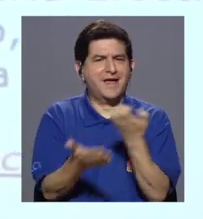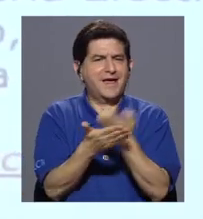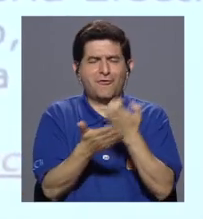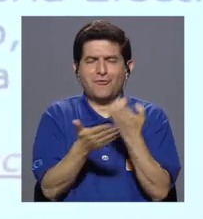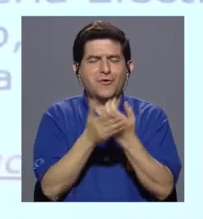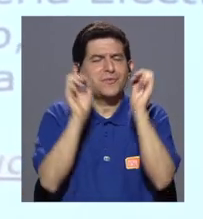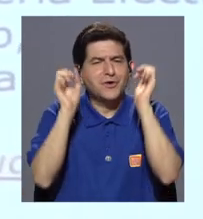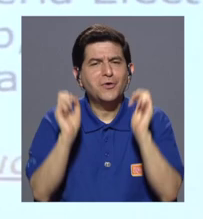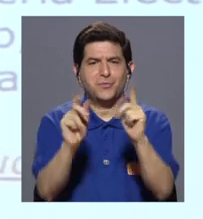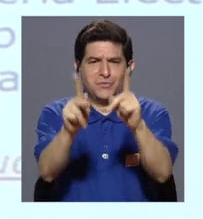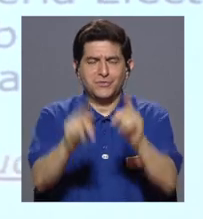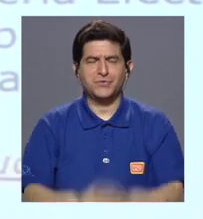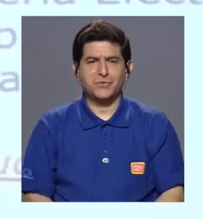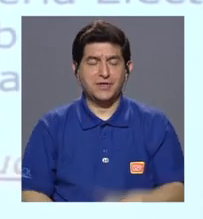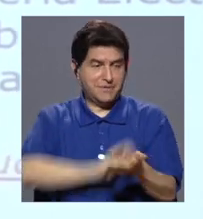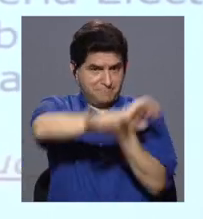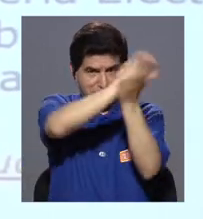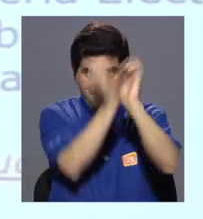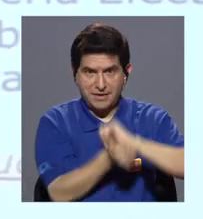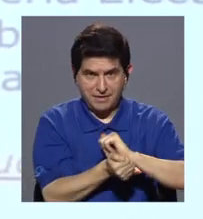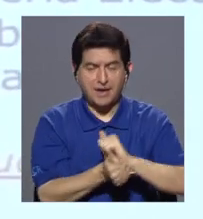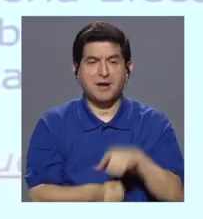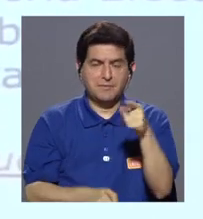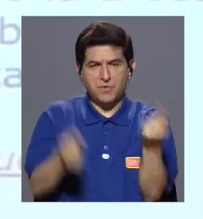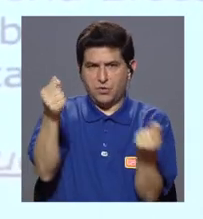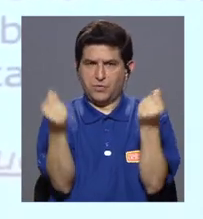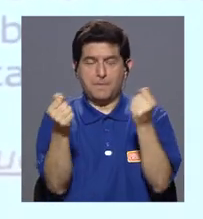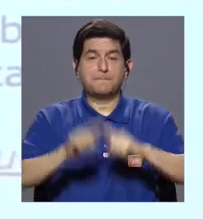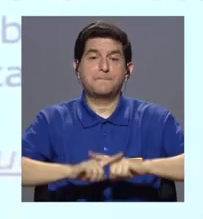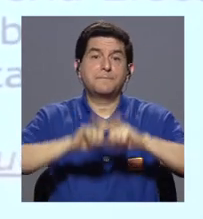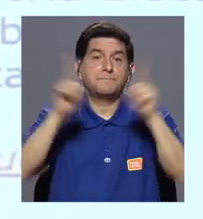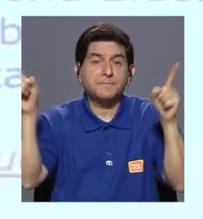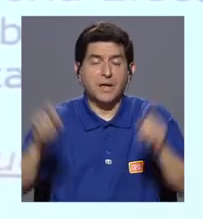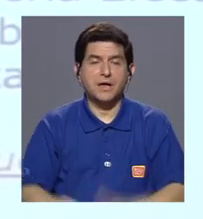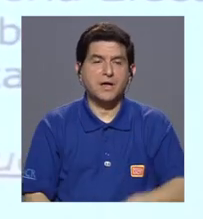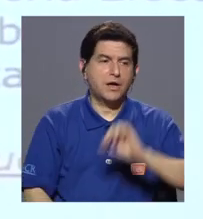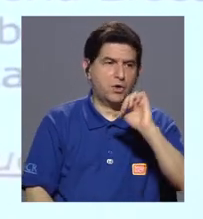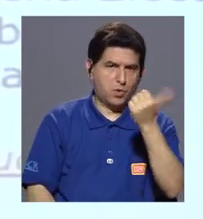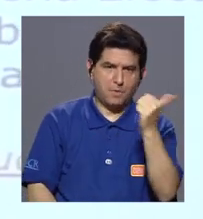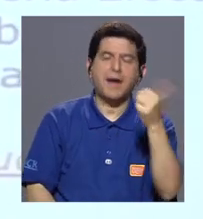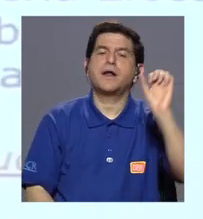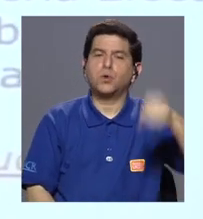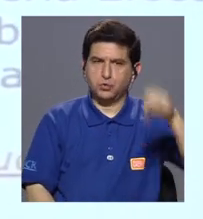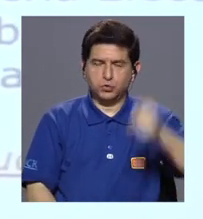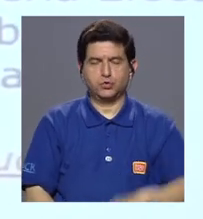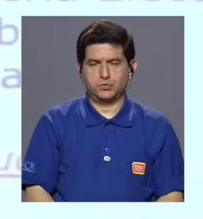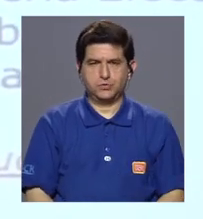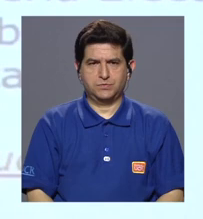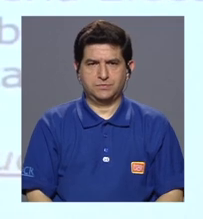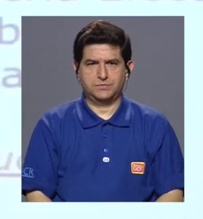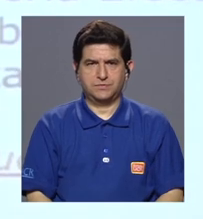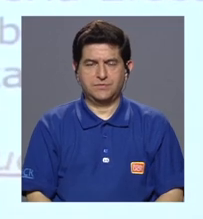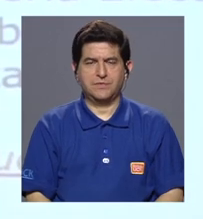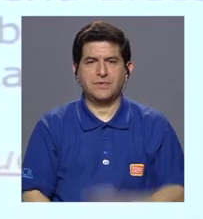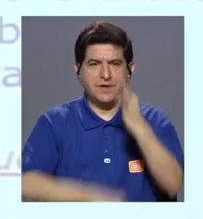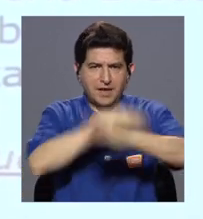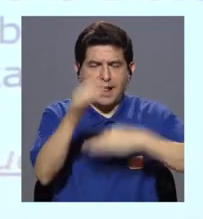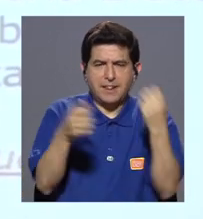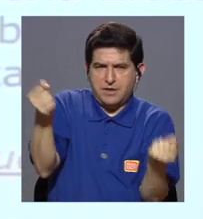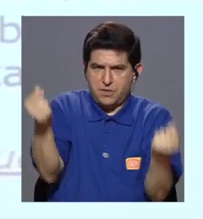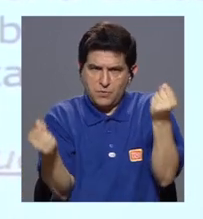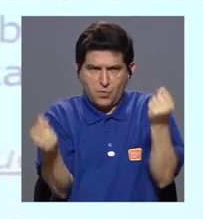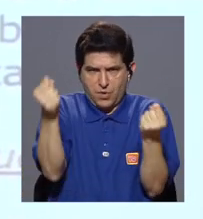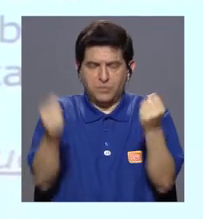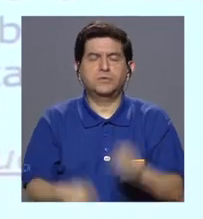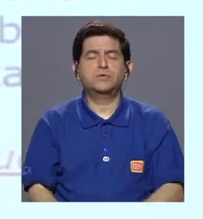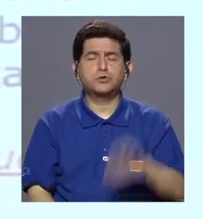sustituto económicamente viable para hacer la transición a este tipo de vehículos. Sin embargo, para otro tipo de vehículos sí, que es el tipo sedán,